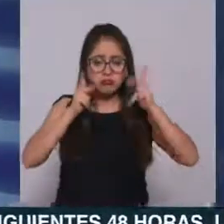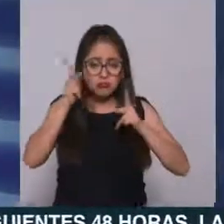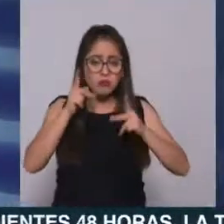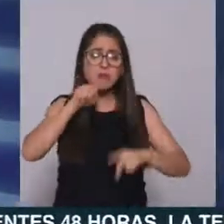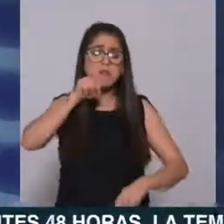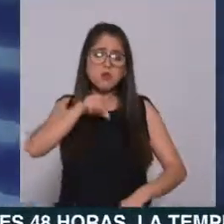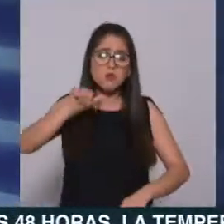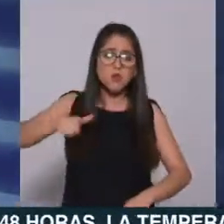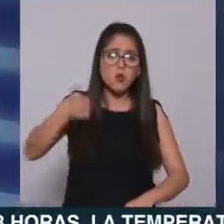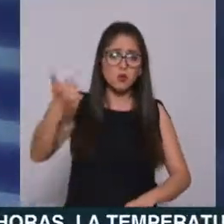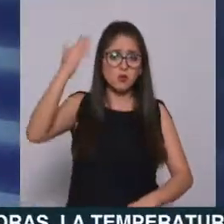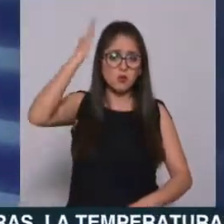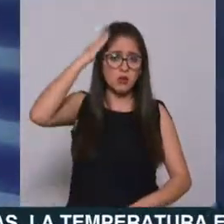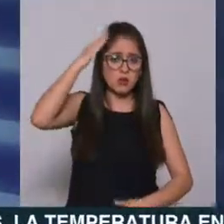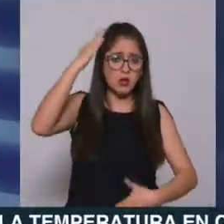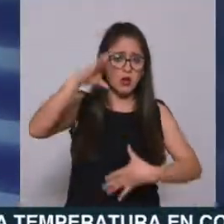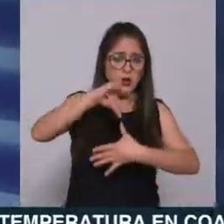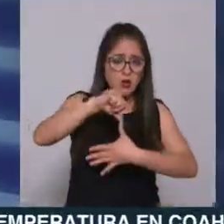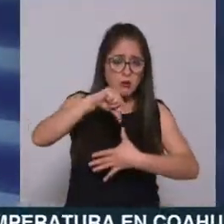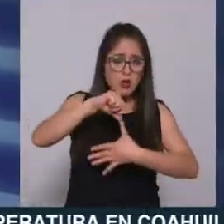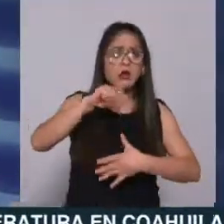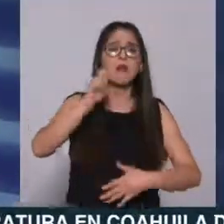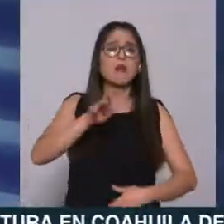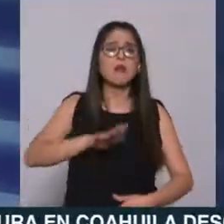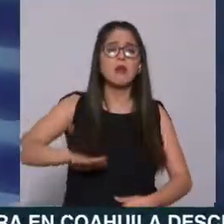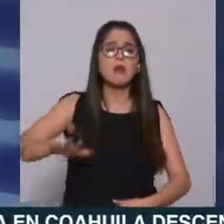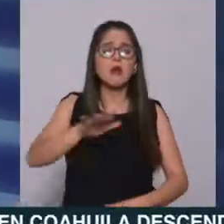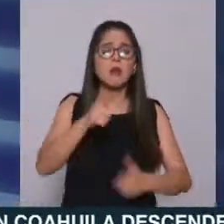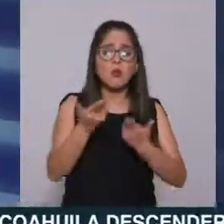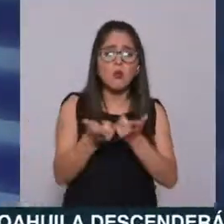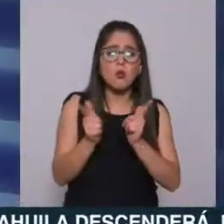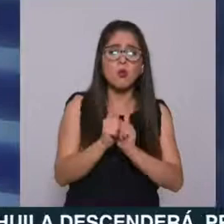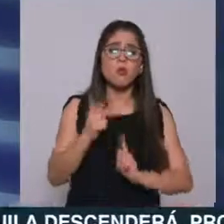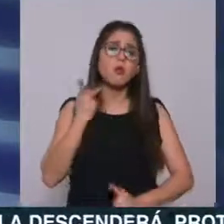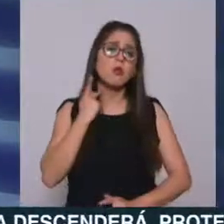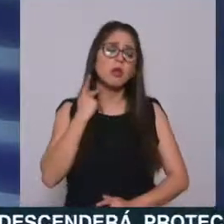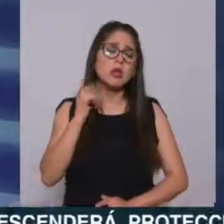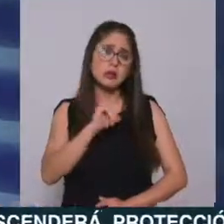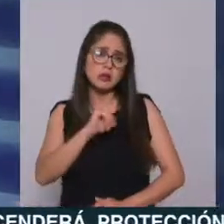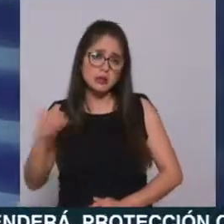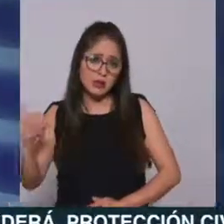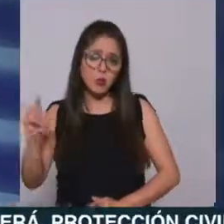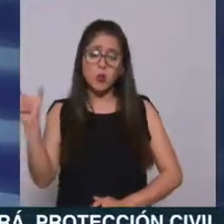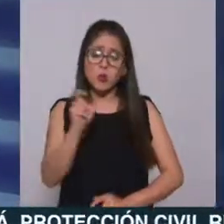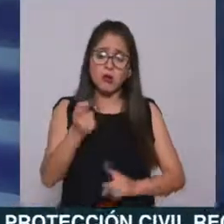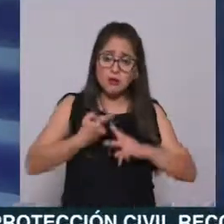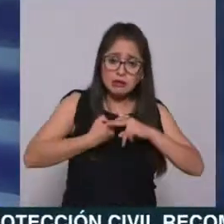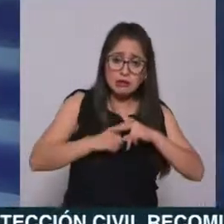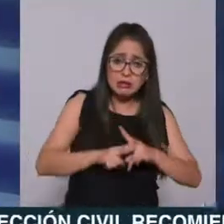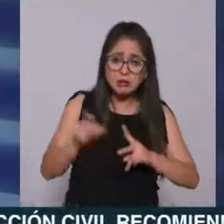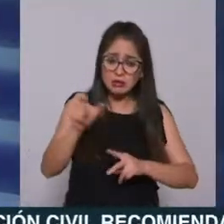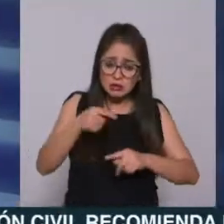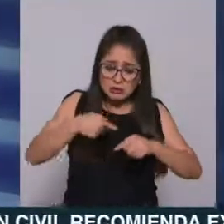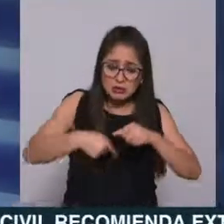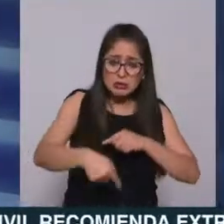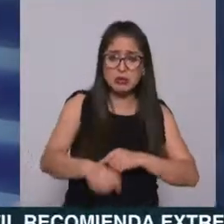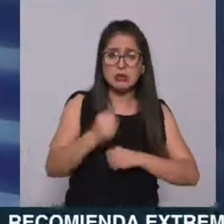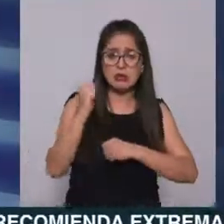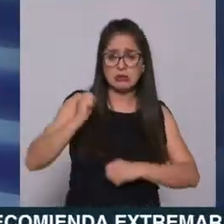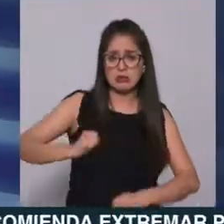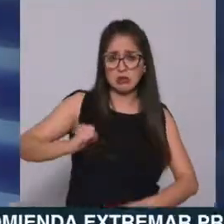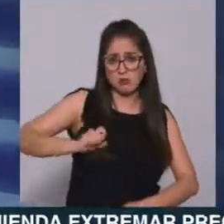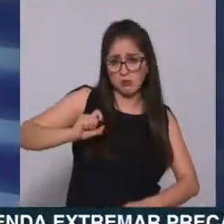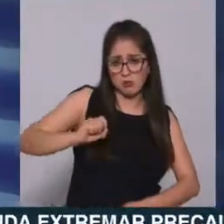otros líderes latinoamericanos, estas figuras de izquierda que surgieron a principios de este siglo y que relativamente